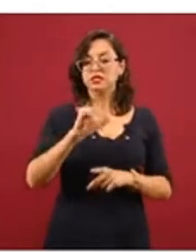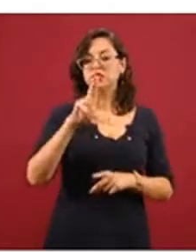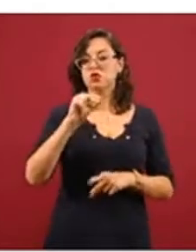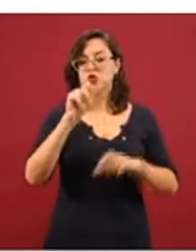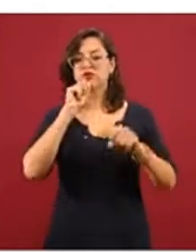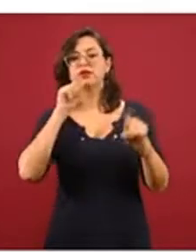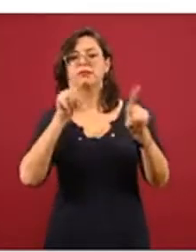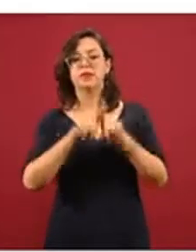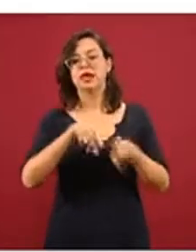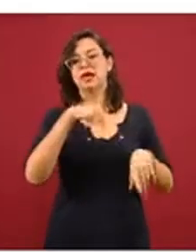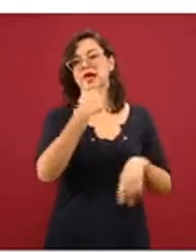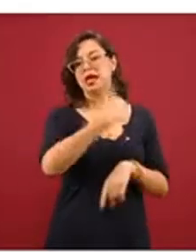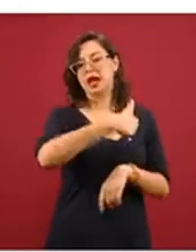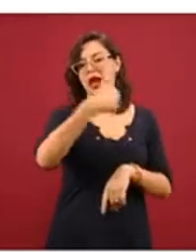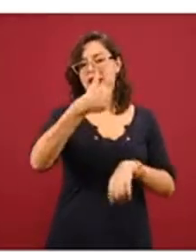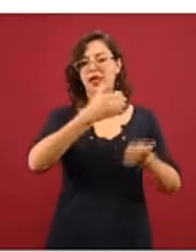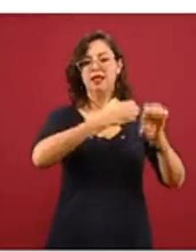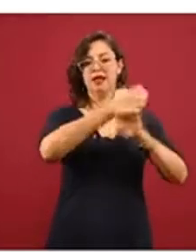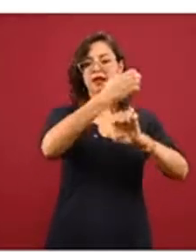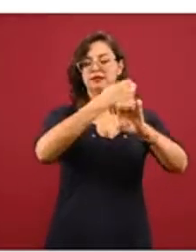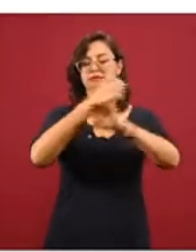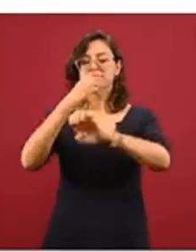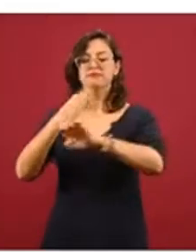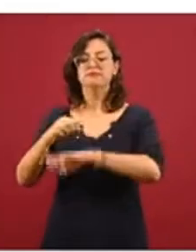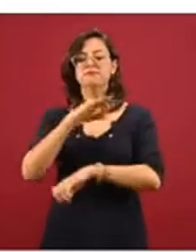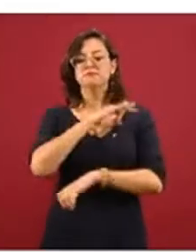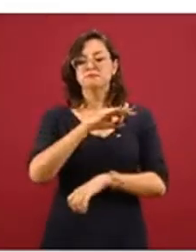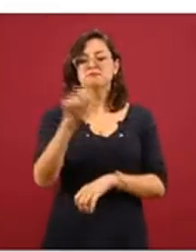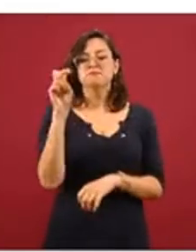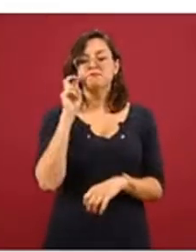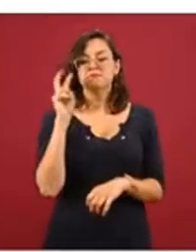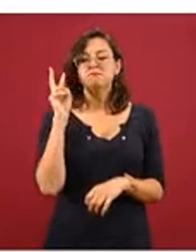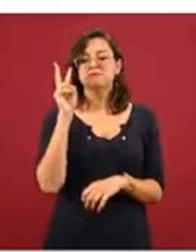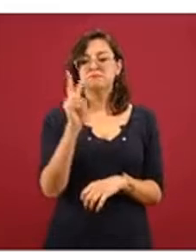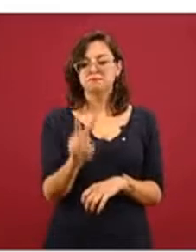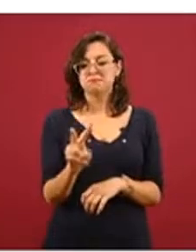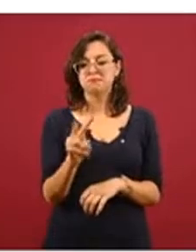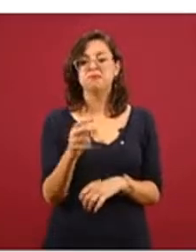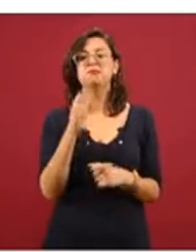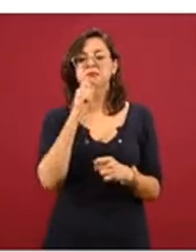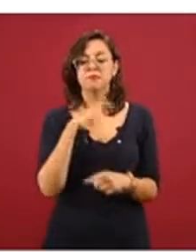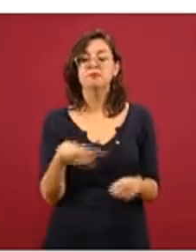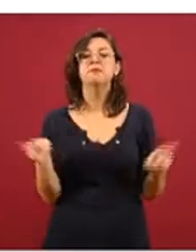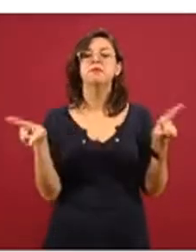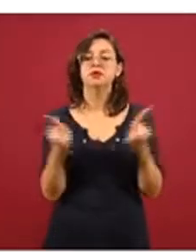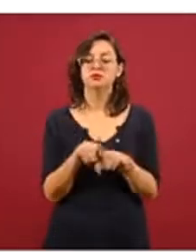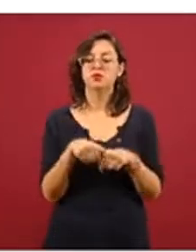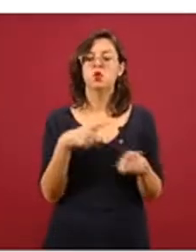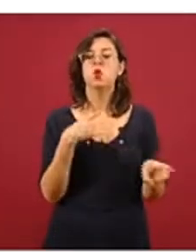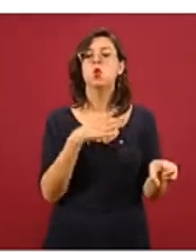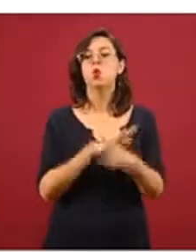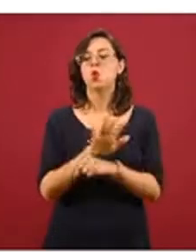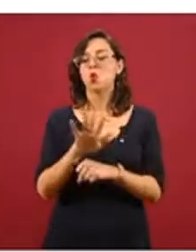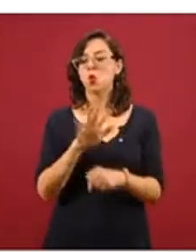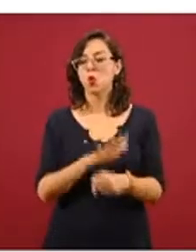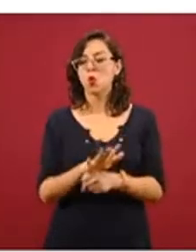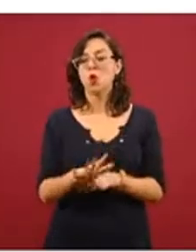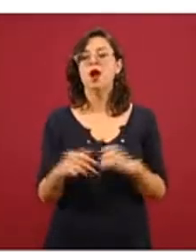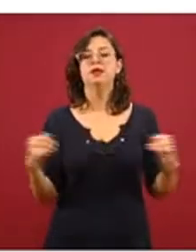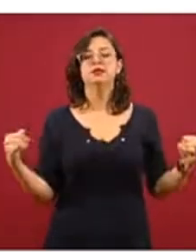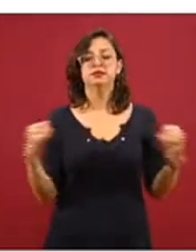entidad federativa donde se encuentran cada uno de ellos, y además podemos notar la institución a la